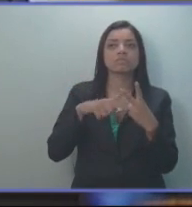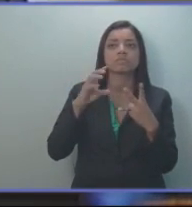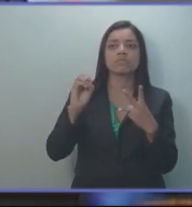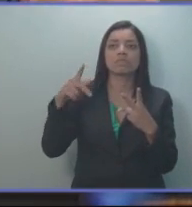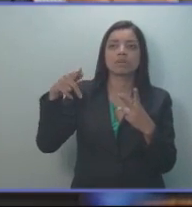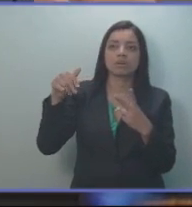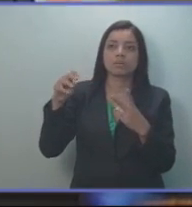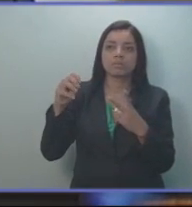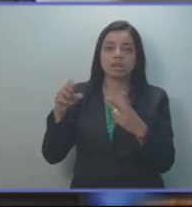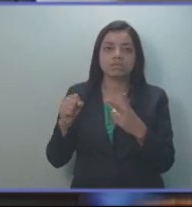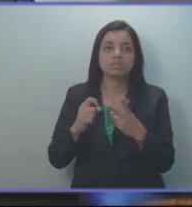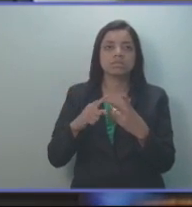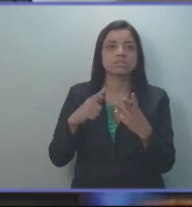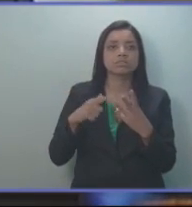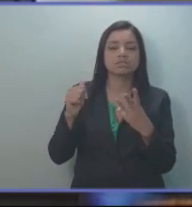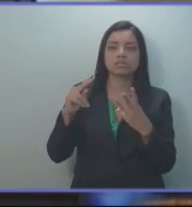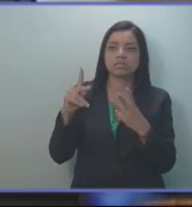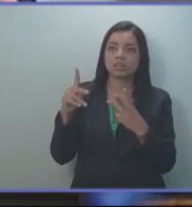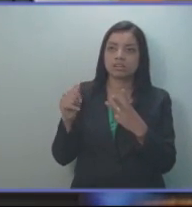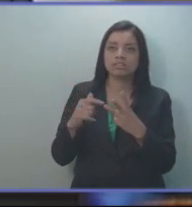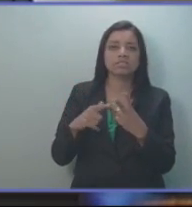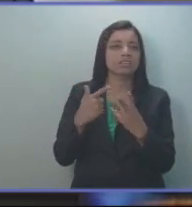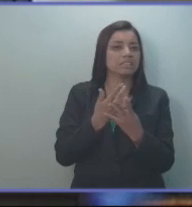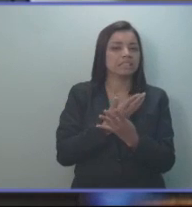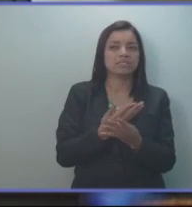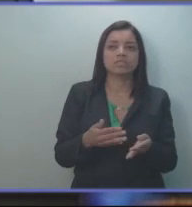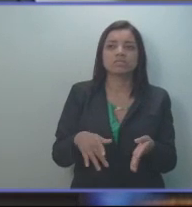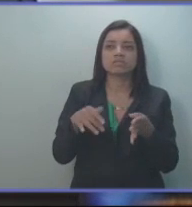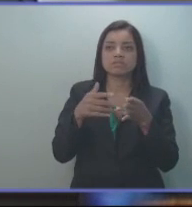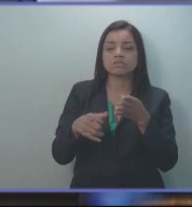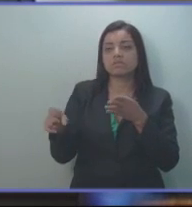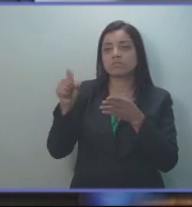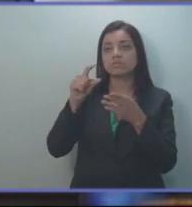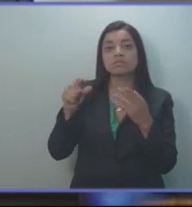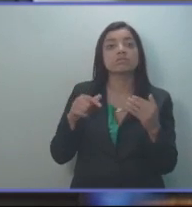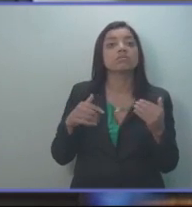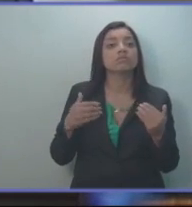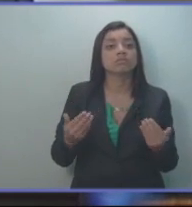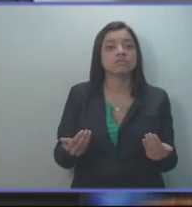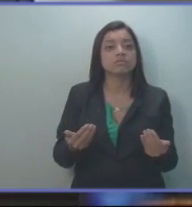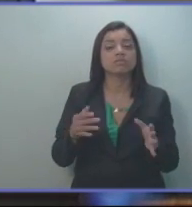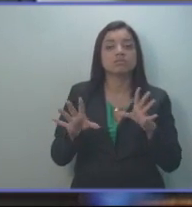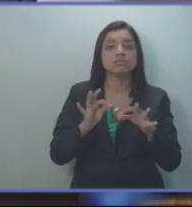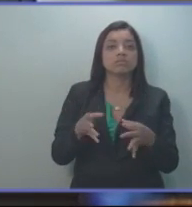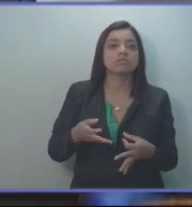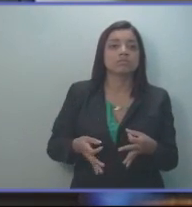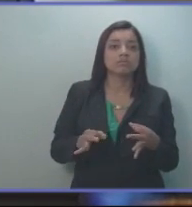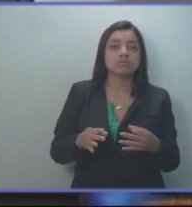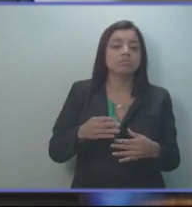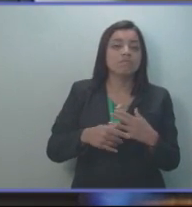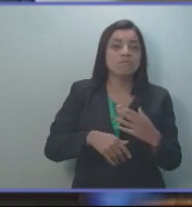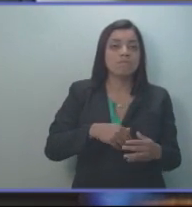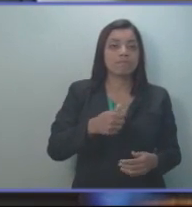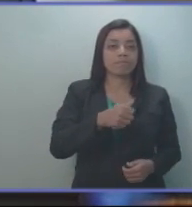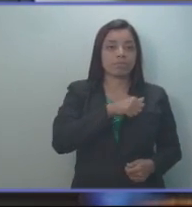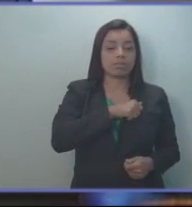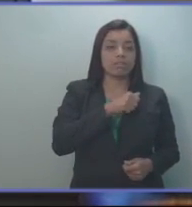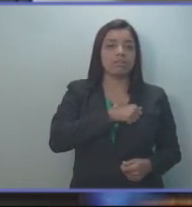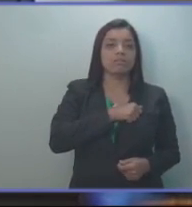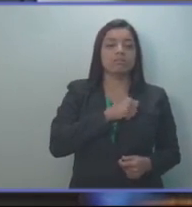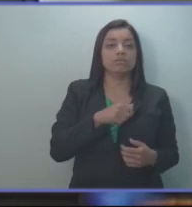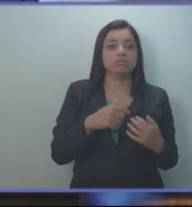OPAN, ANDA y todas aquellas instituciones que están de alguna manera encargadas